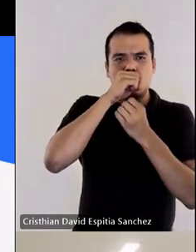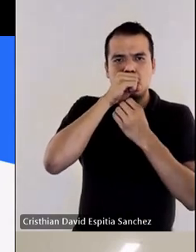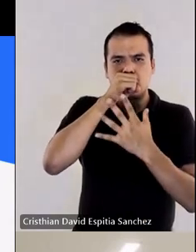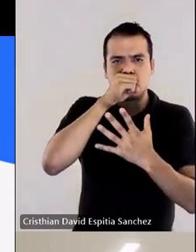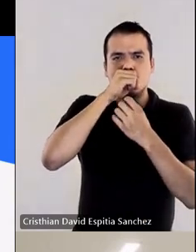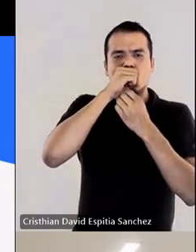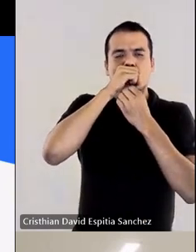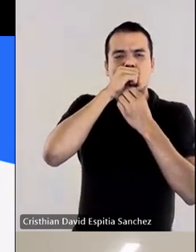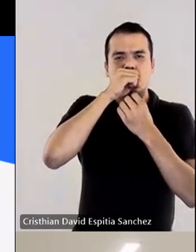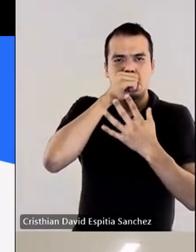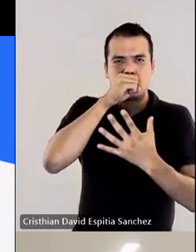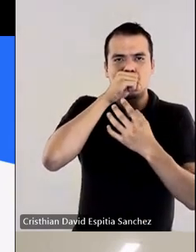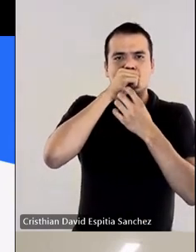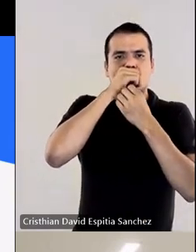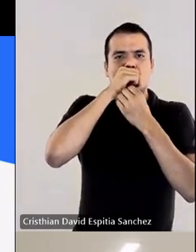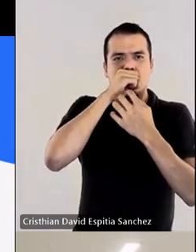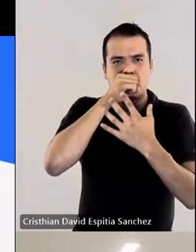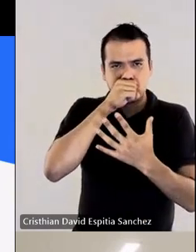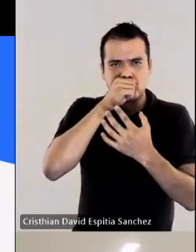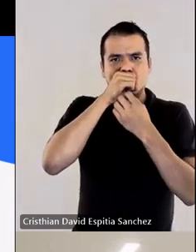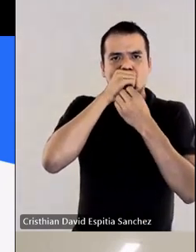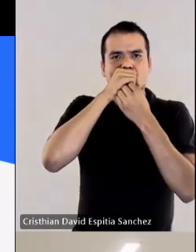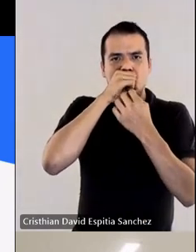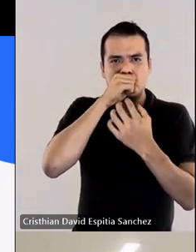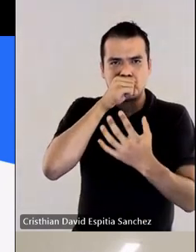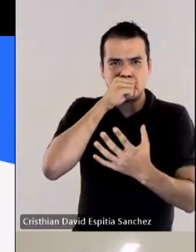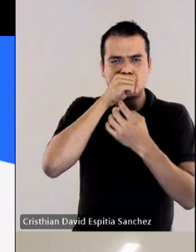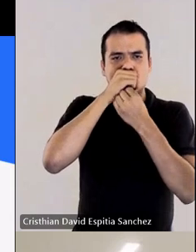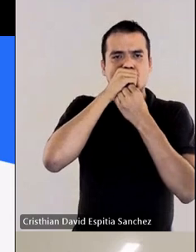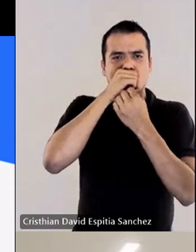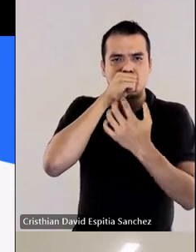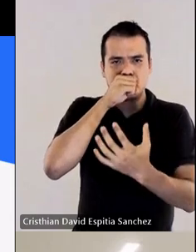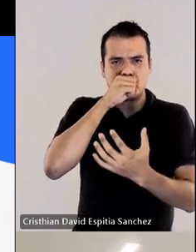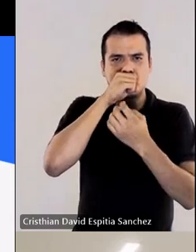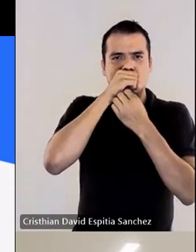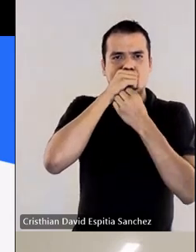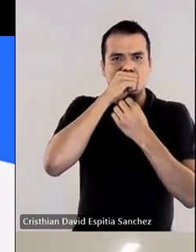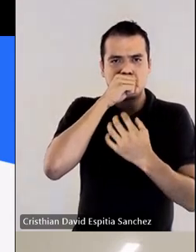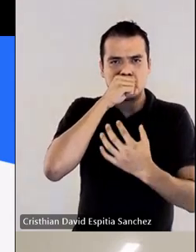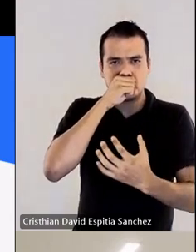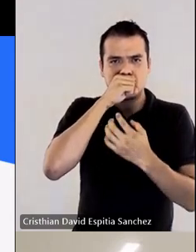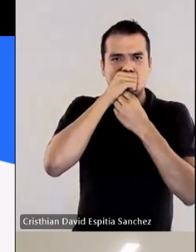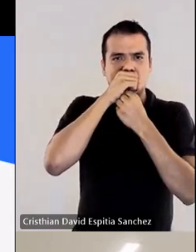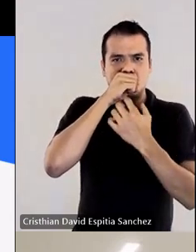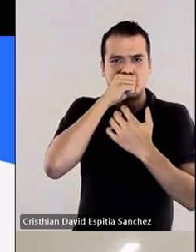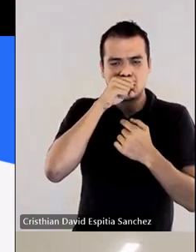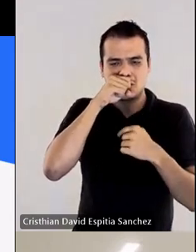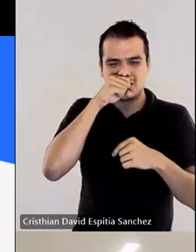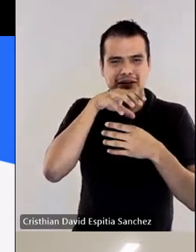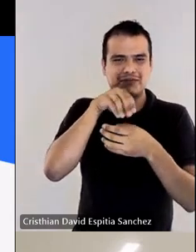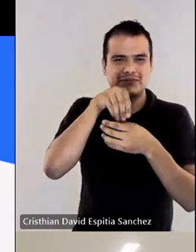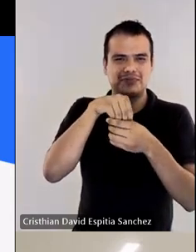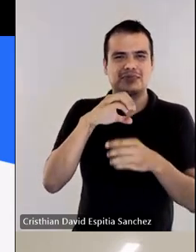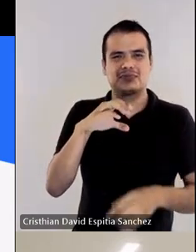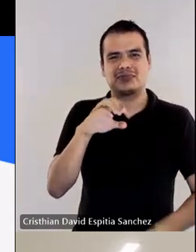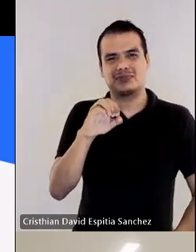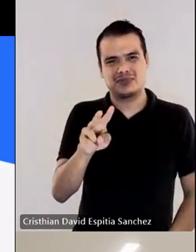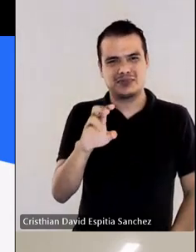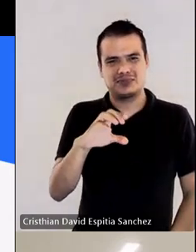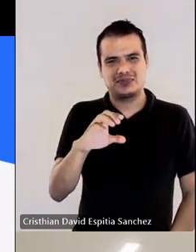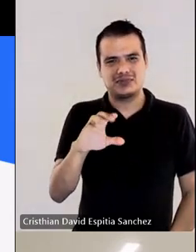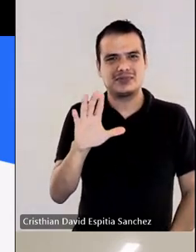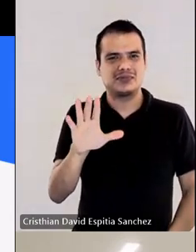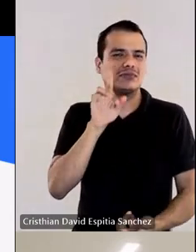boca y nuevamente lo reinhale, que lo que está haciendo es botar CO2 y reinhalar CO2 para que ayude a nivelar